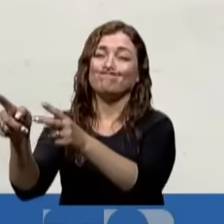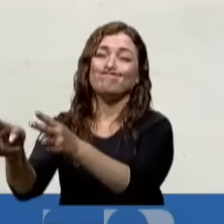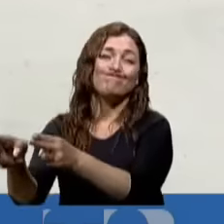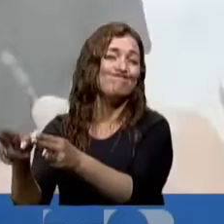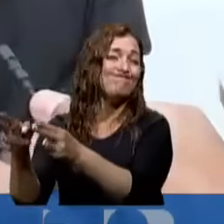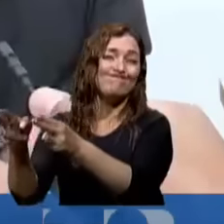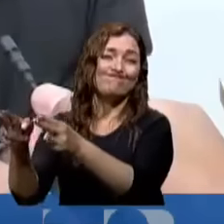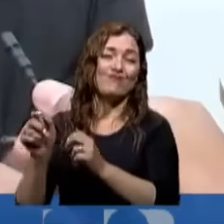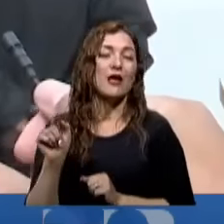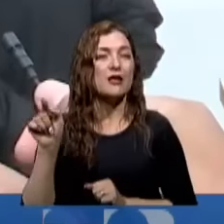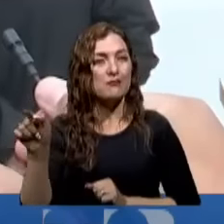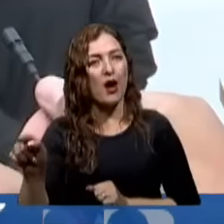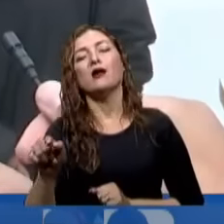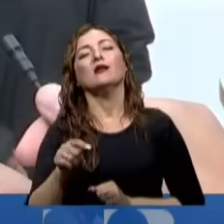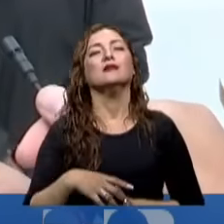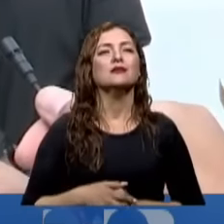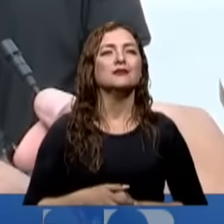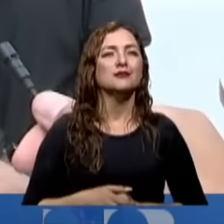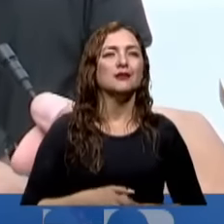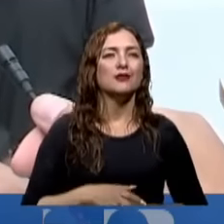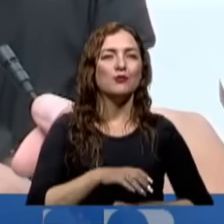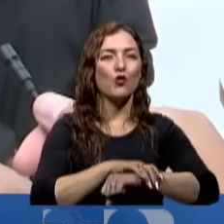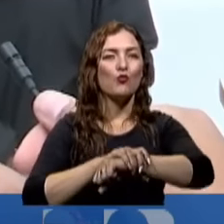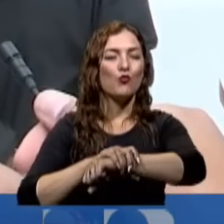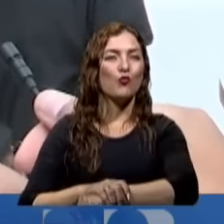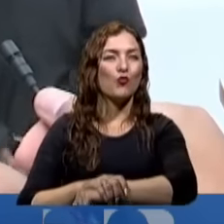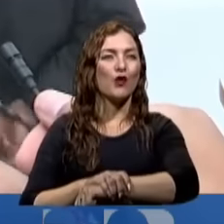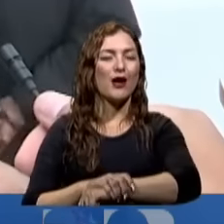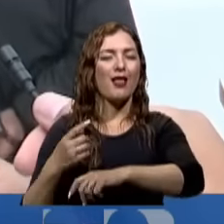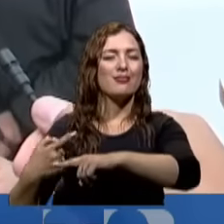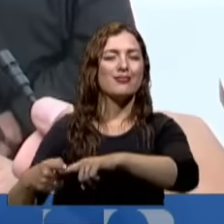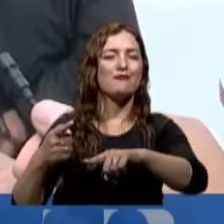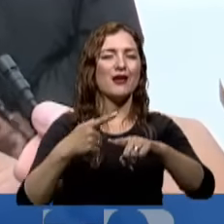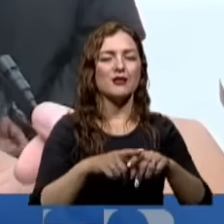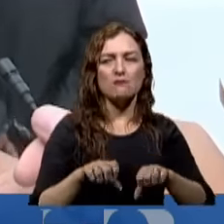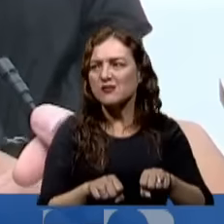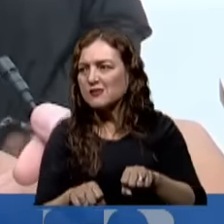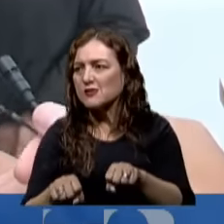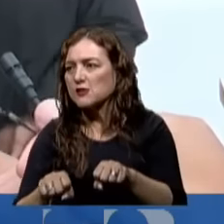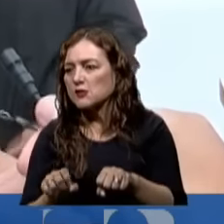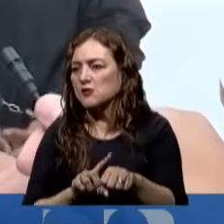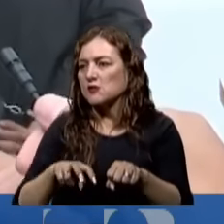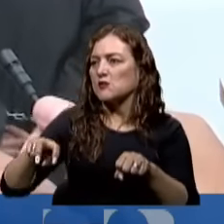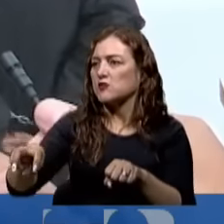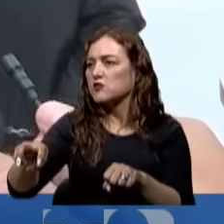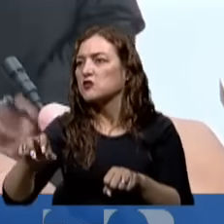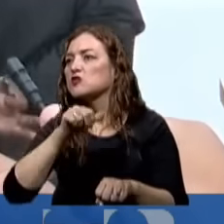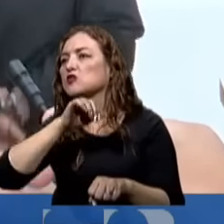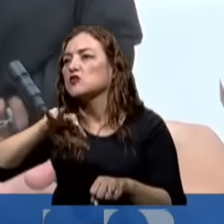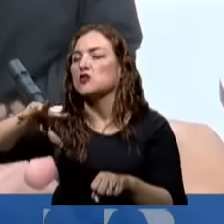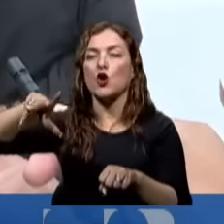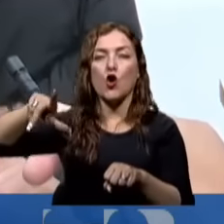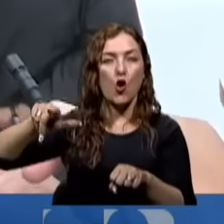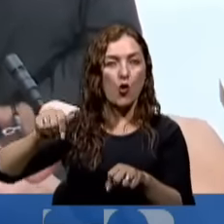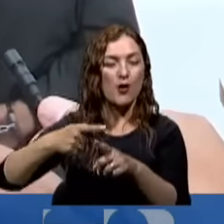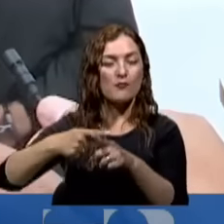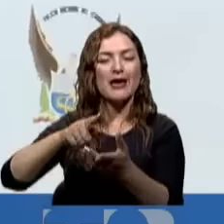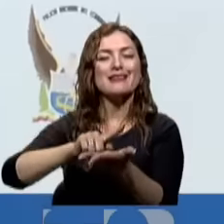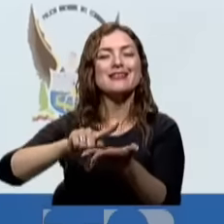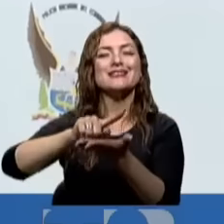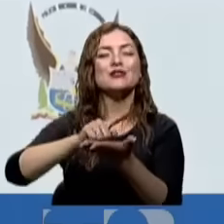encuentran aprehendidos estaban realizando diferentes asaltos y robos en diferentes sectores del distrito